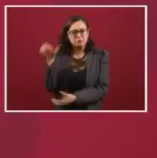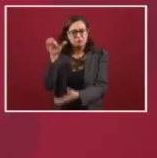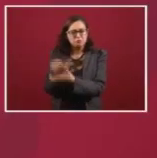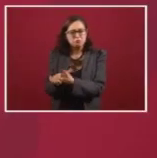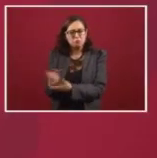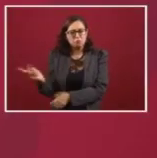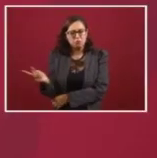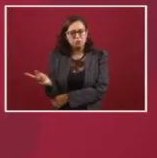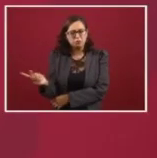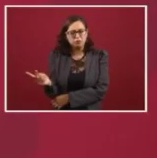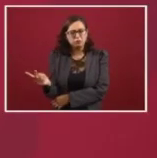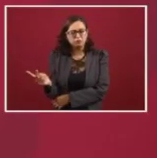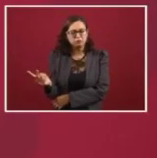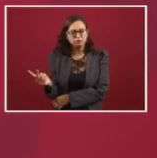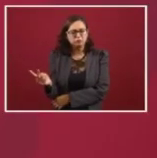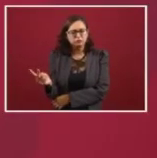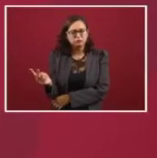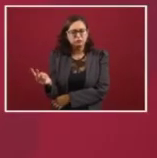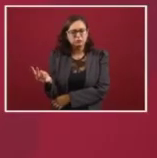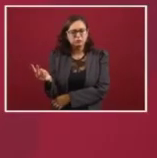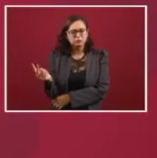Esposos.